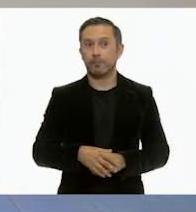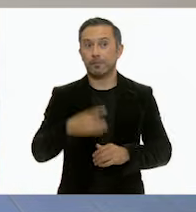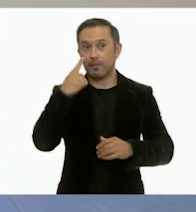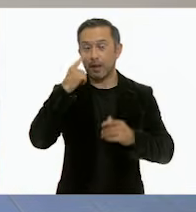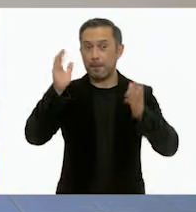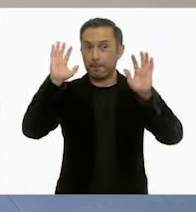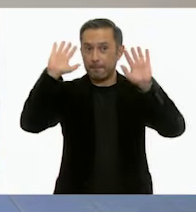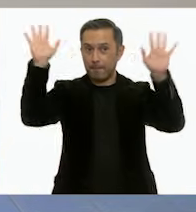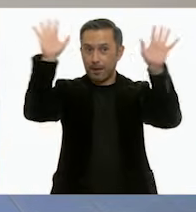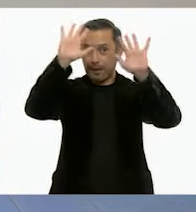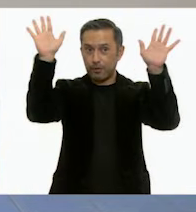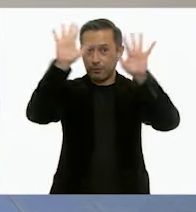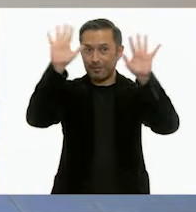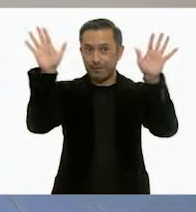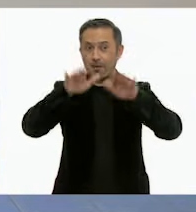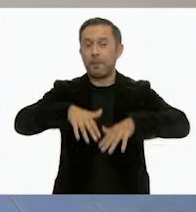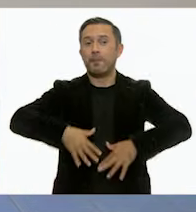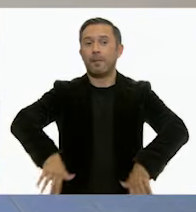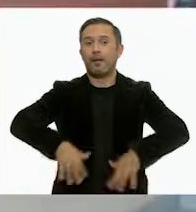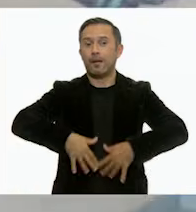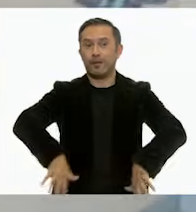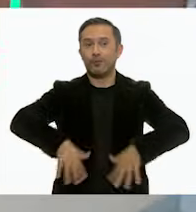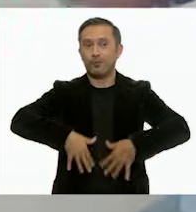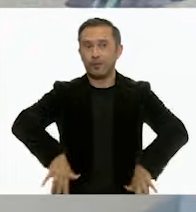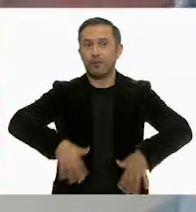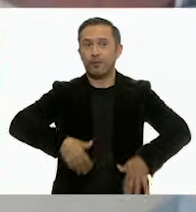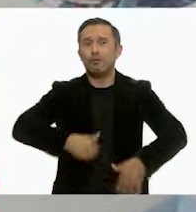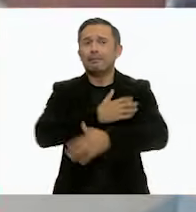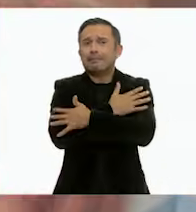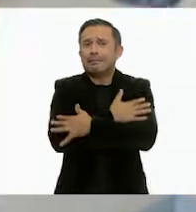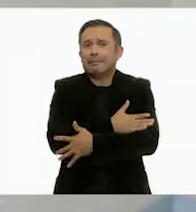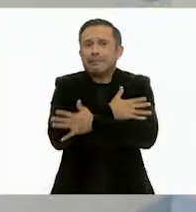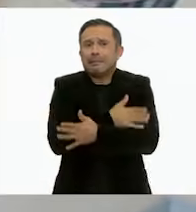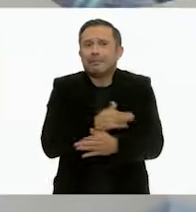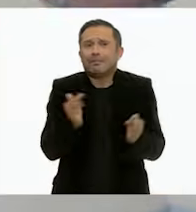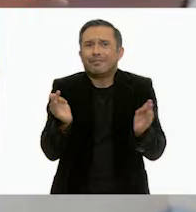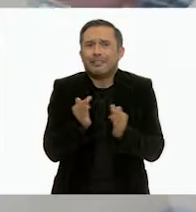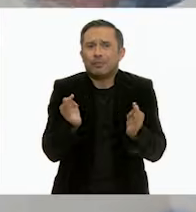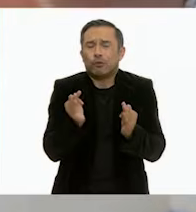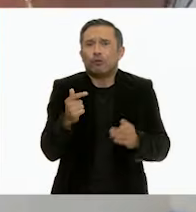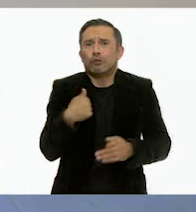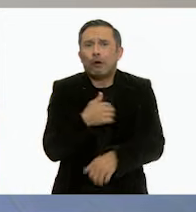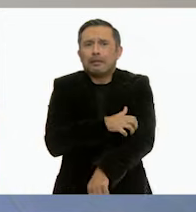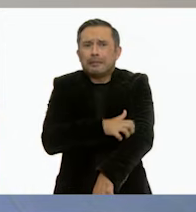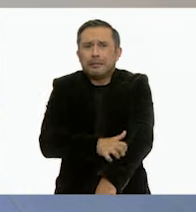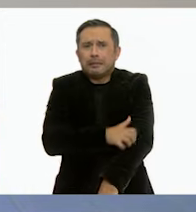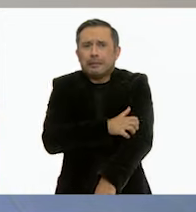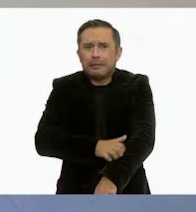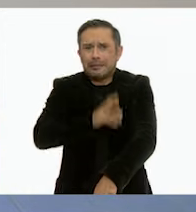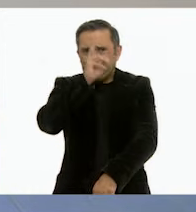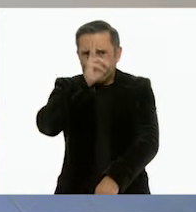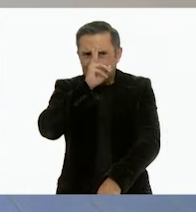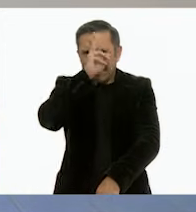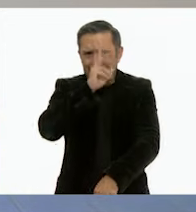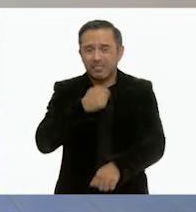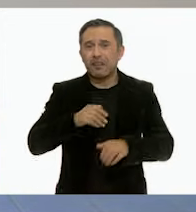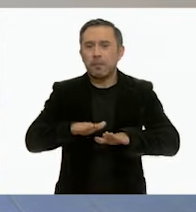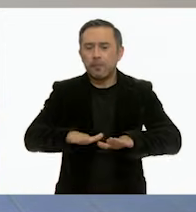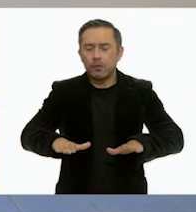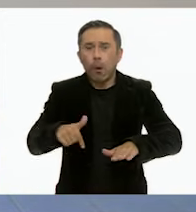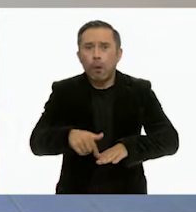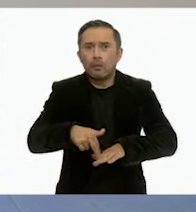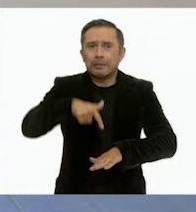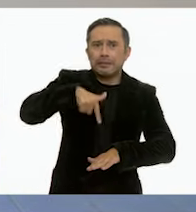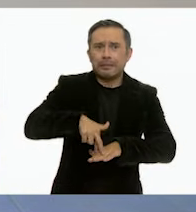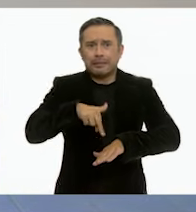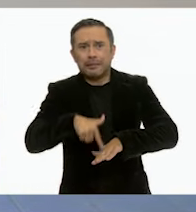manos arriba, manos abajo, tengo mucho frío, tengo comezón, el piso está caliente, el